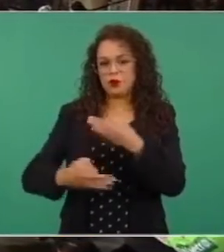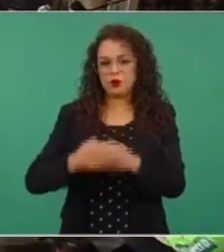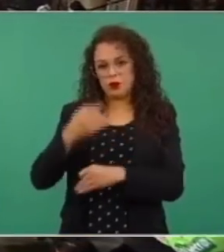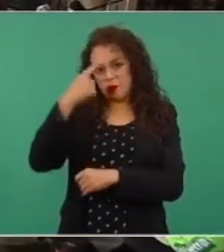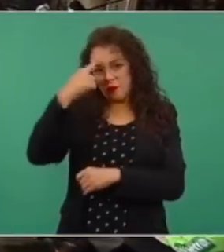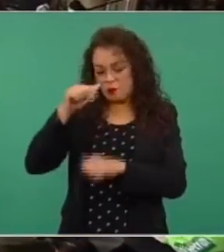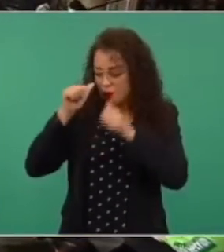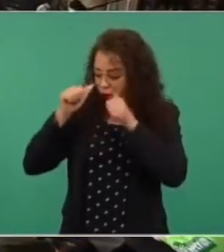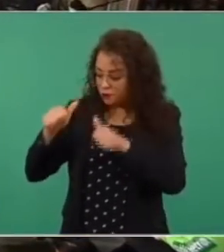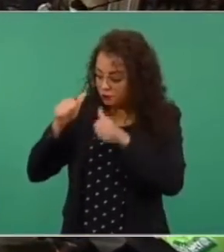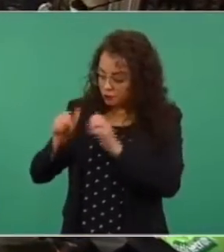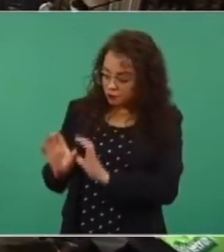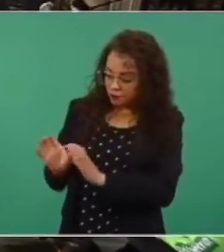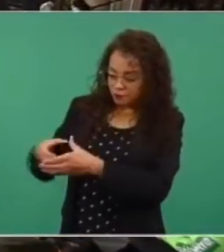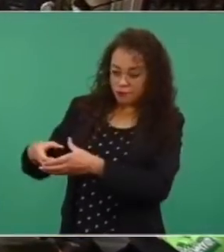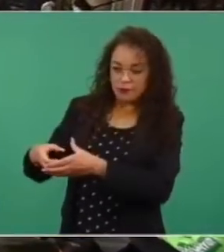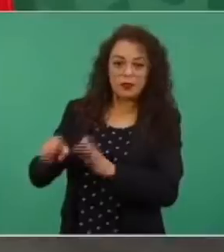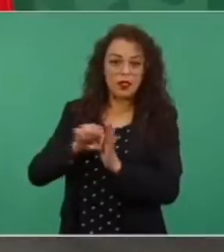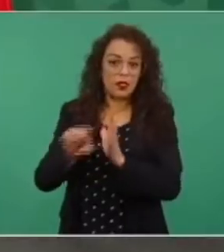como esto,